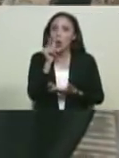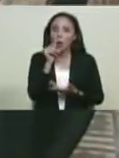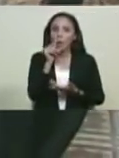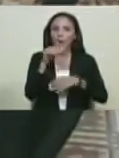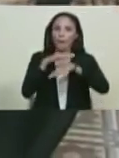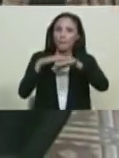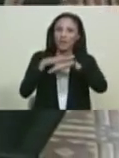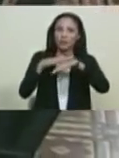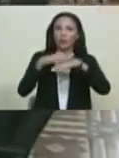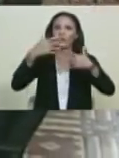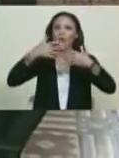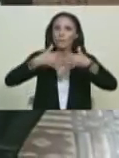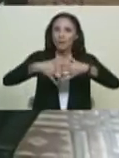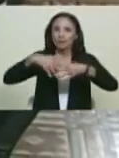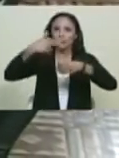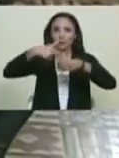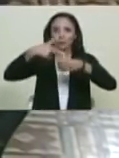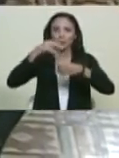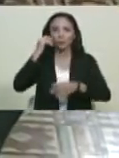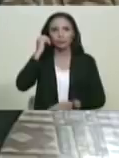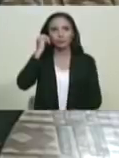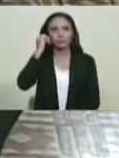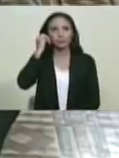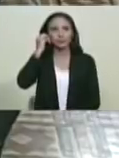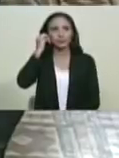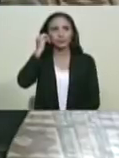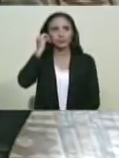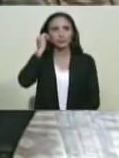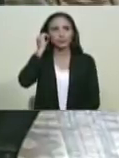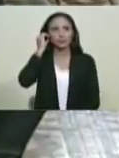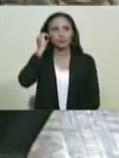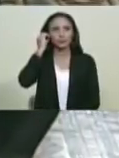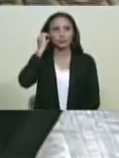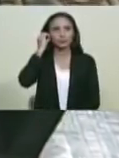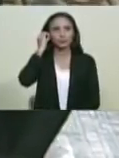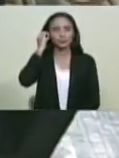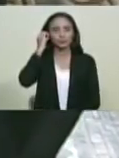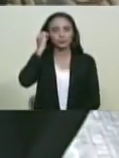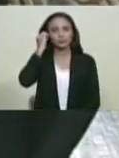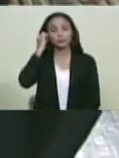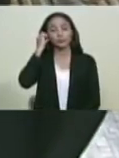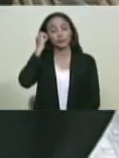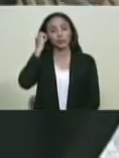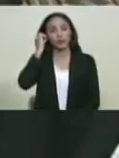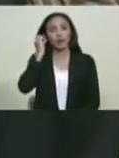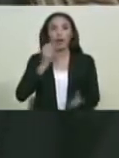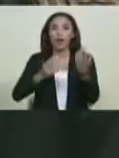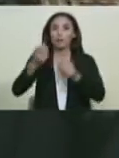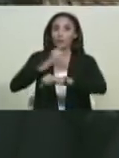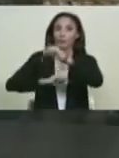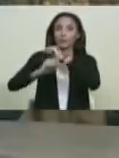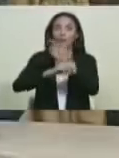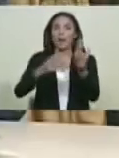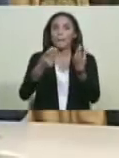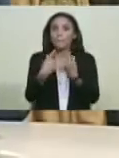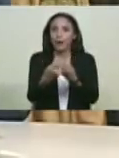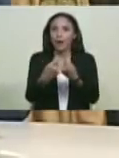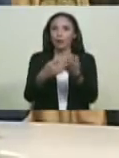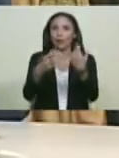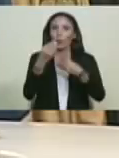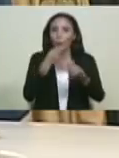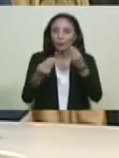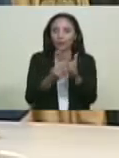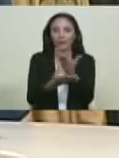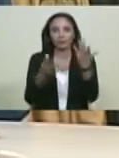para la defensa casa la defensa de la economía y de los precios compañeros manuel quevedo